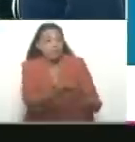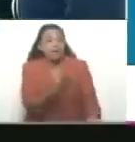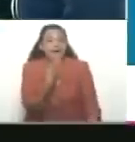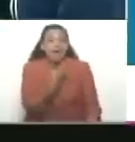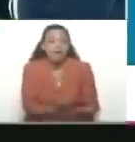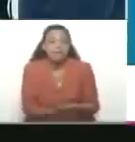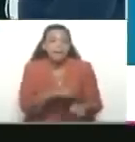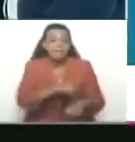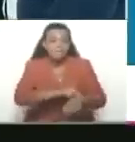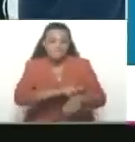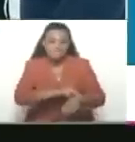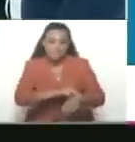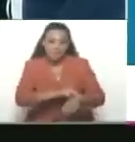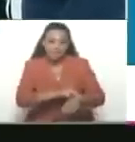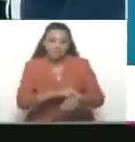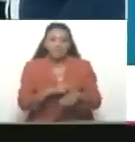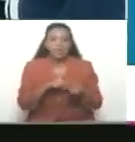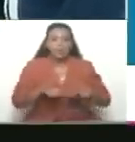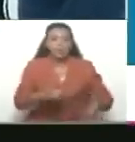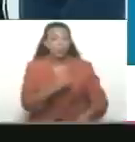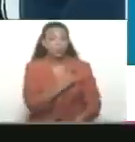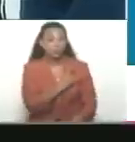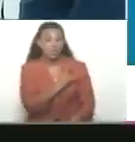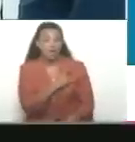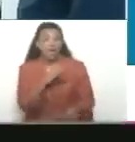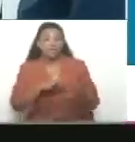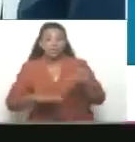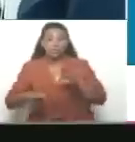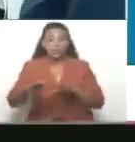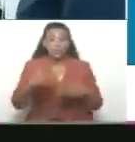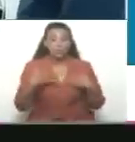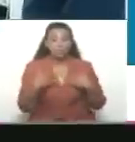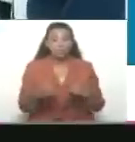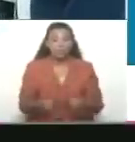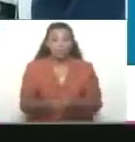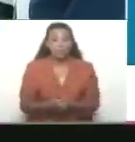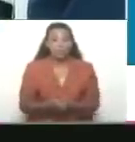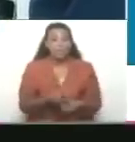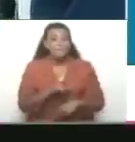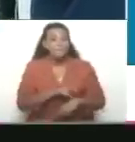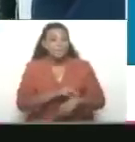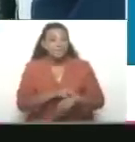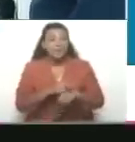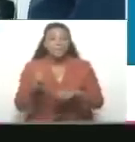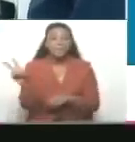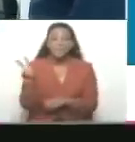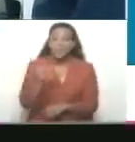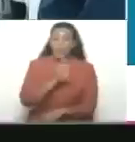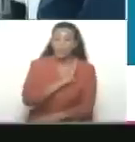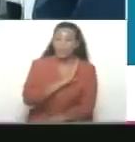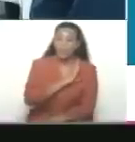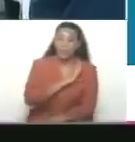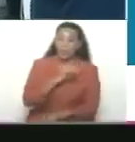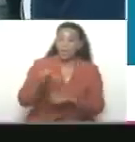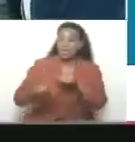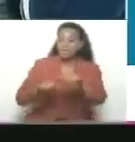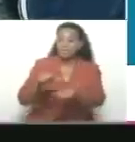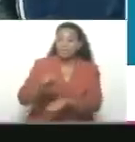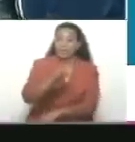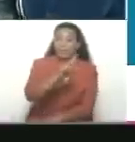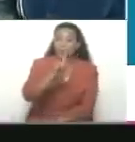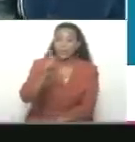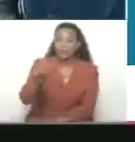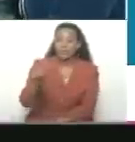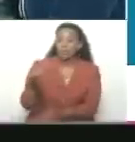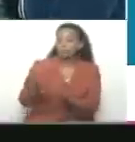médica formada en la universidad de las ciencias de la salud la medicina venezolana del siglo XXI lo que va